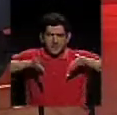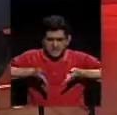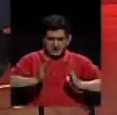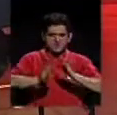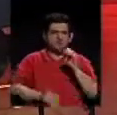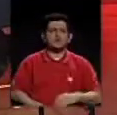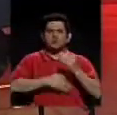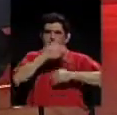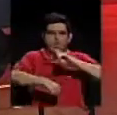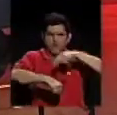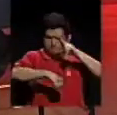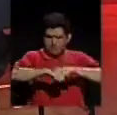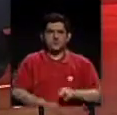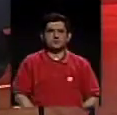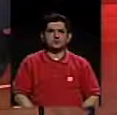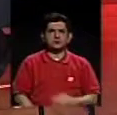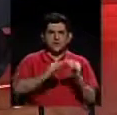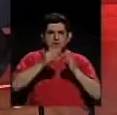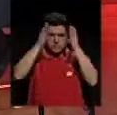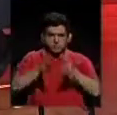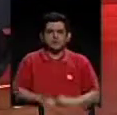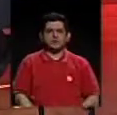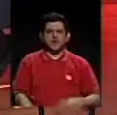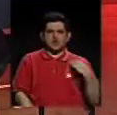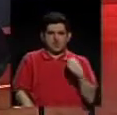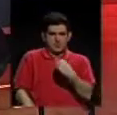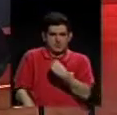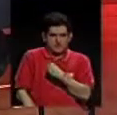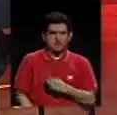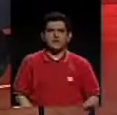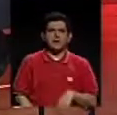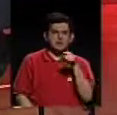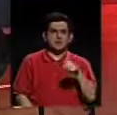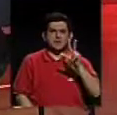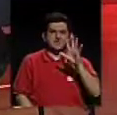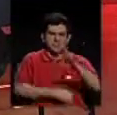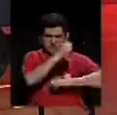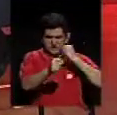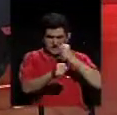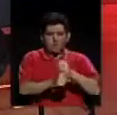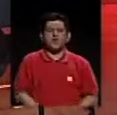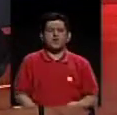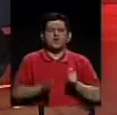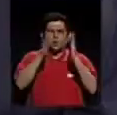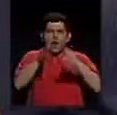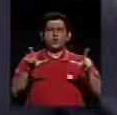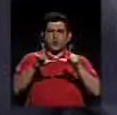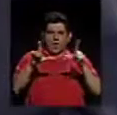naturalización, ser ciudadano en ejercicio, pertenecer al Estado seglar, ser mayor de 35 años, poseer el título de